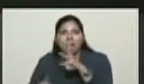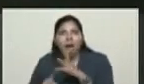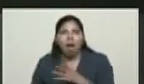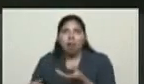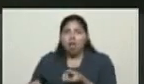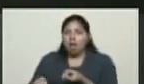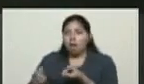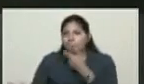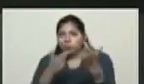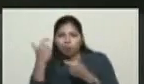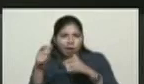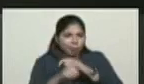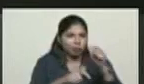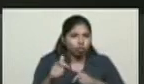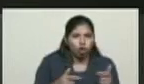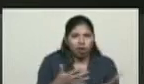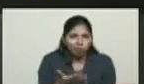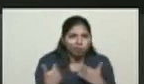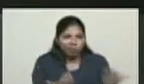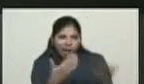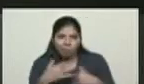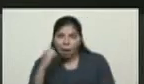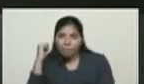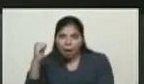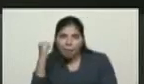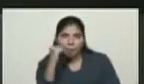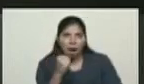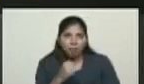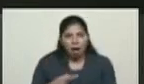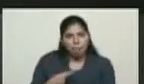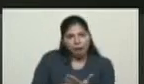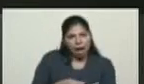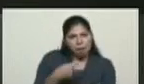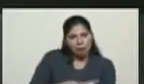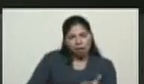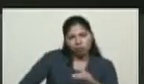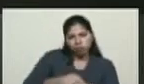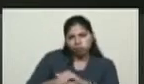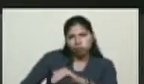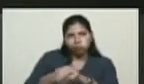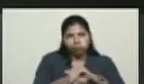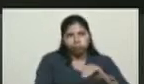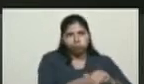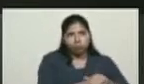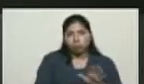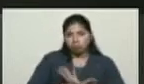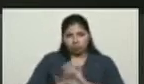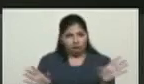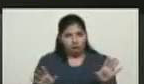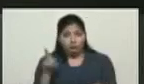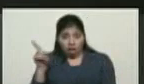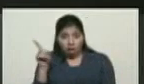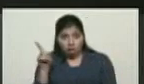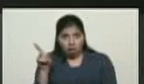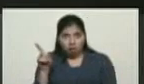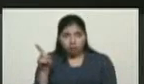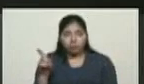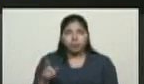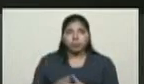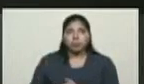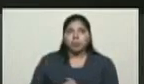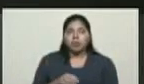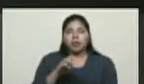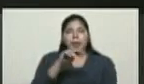reclutamiento necesario para cometer asesinatos selectivos como parte del plan. Se trata de